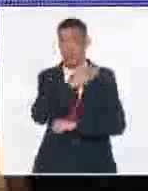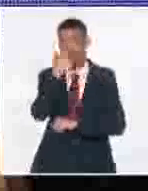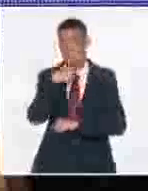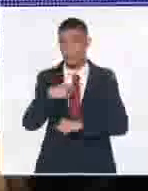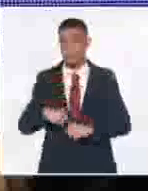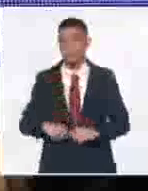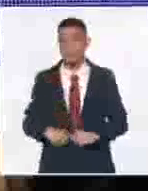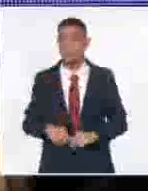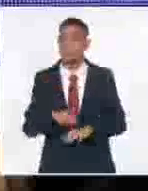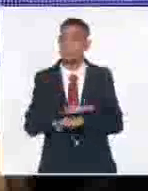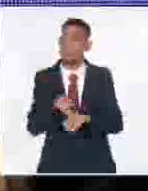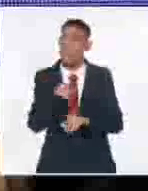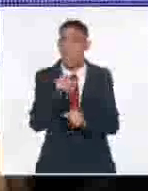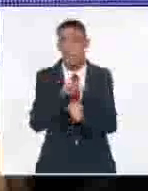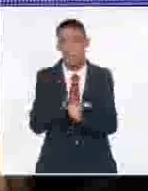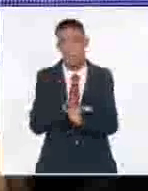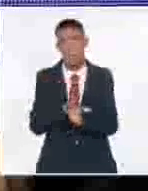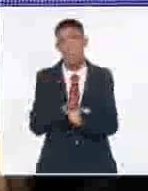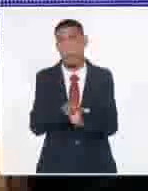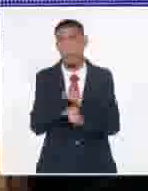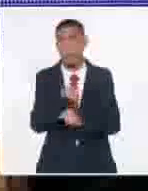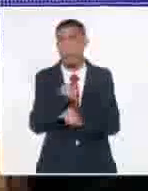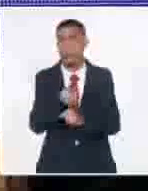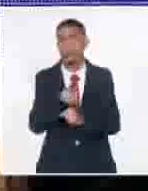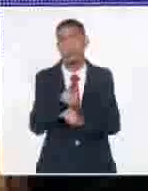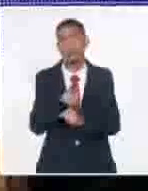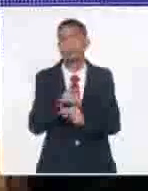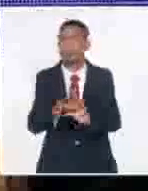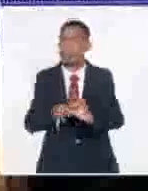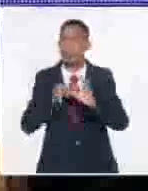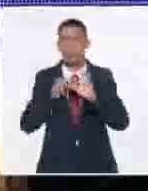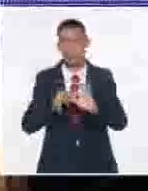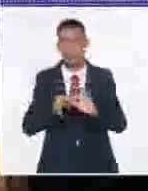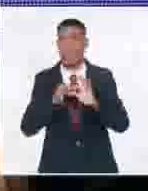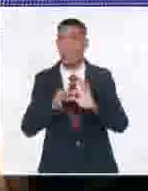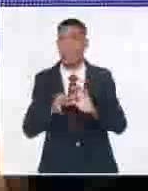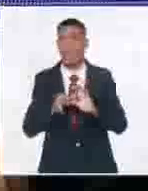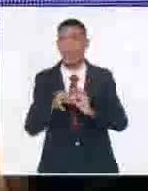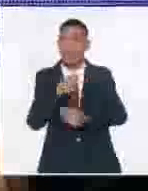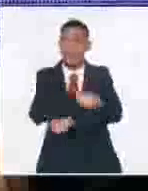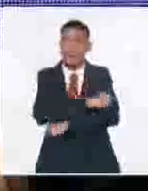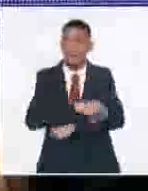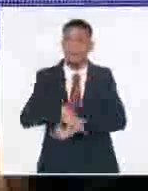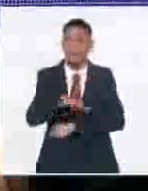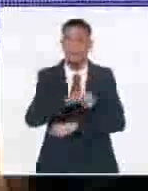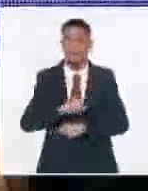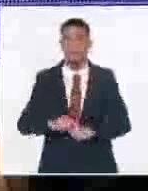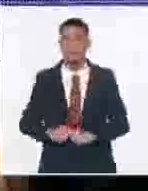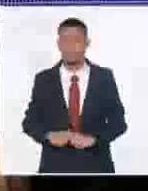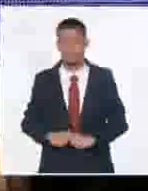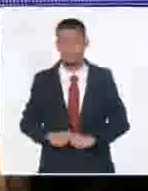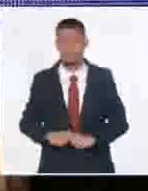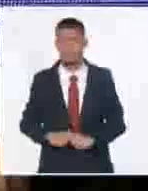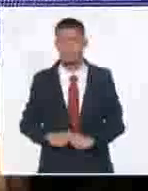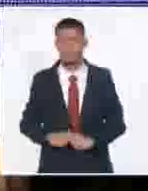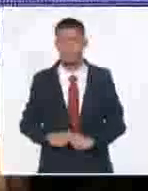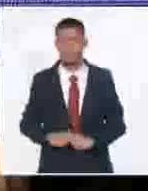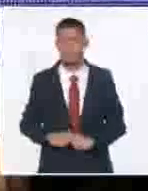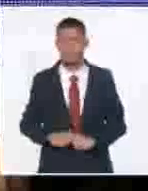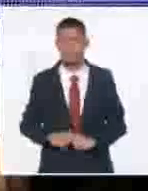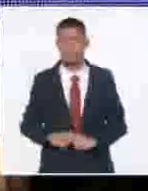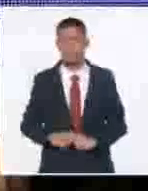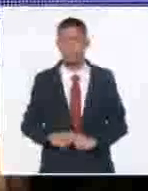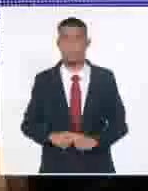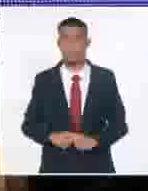Está ocurriendo una catástrofe humanitaria de proporciones extremas en